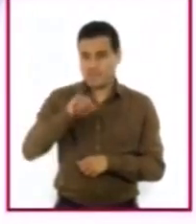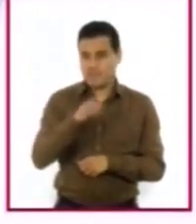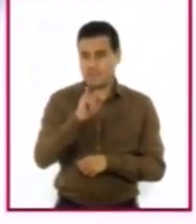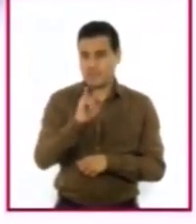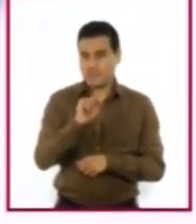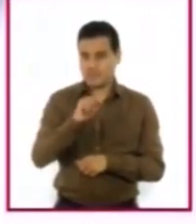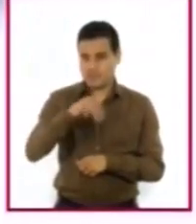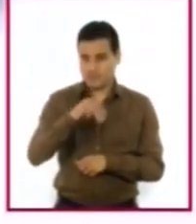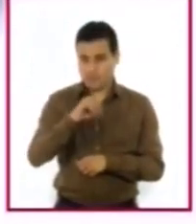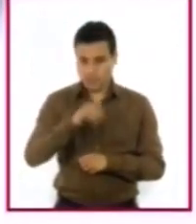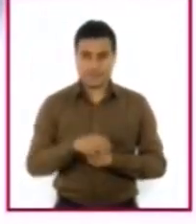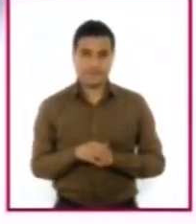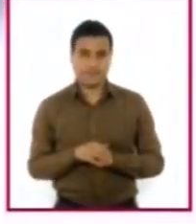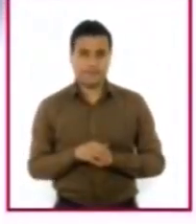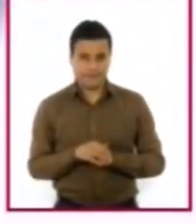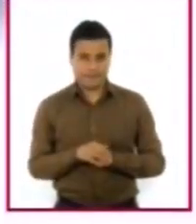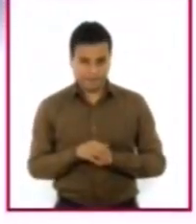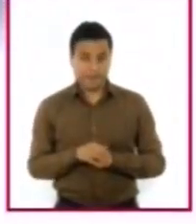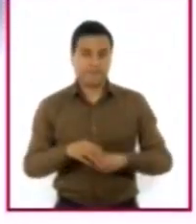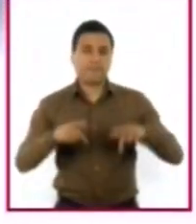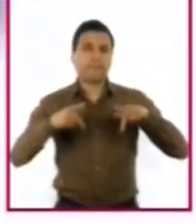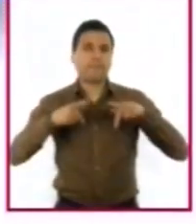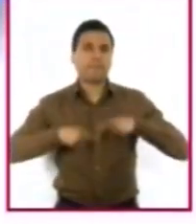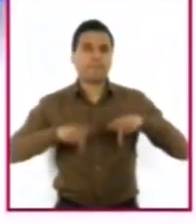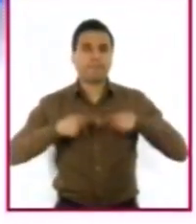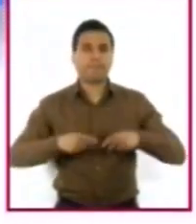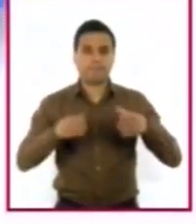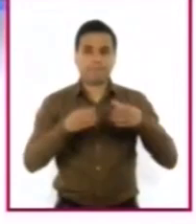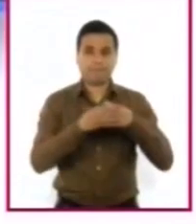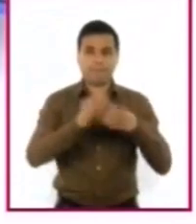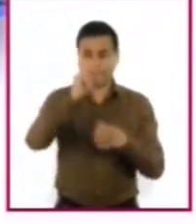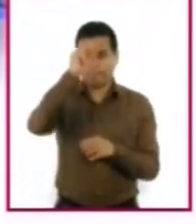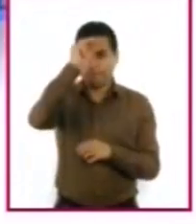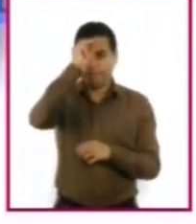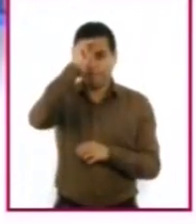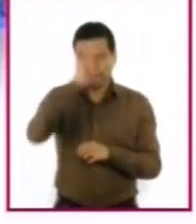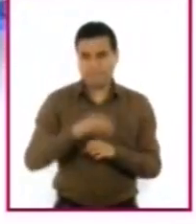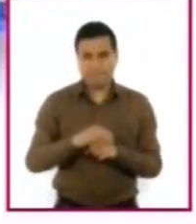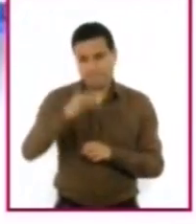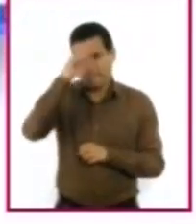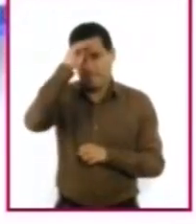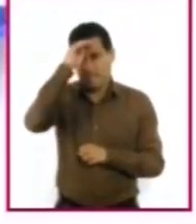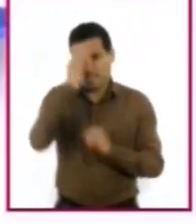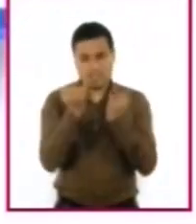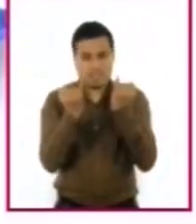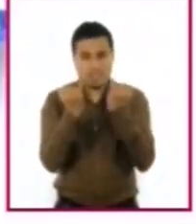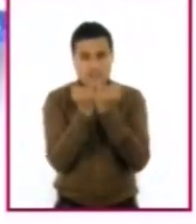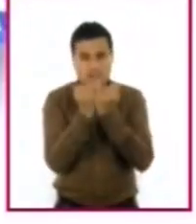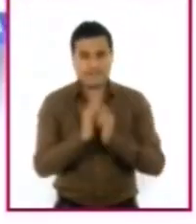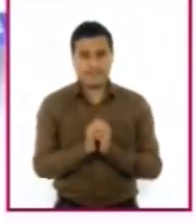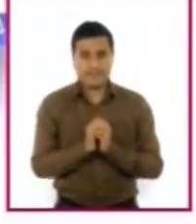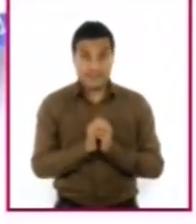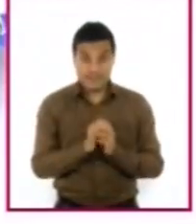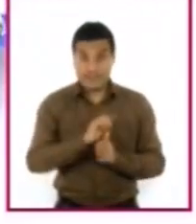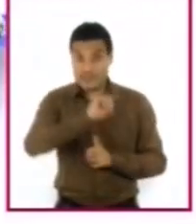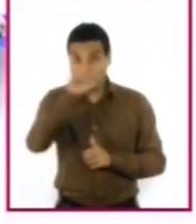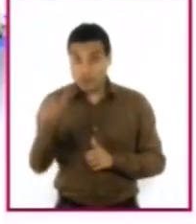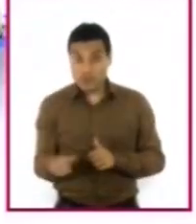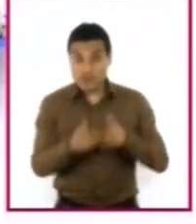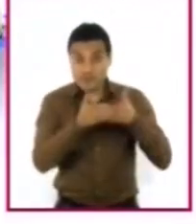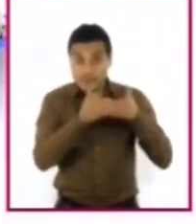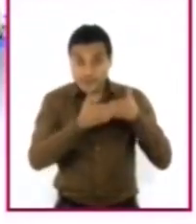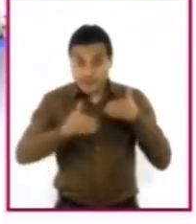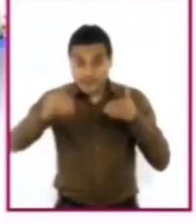mundo científico e intelectual de esa época apoyaba ese pensamiento, pero no pasó mucho tiempo sin que